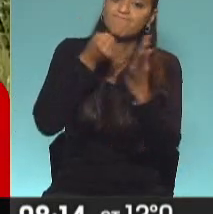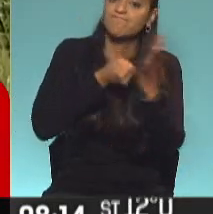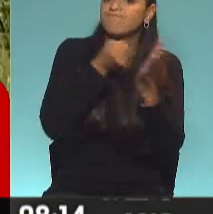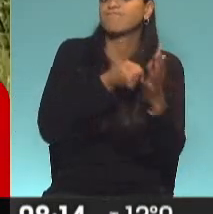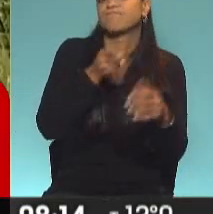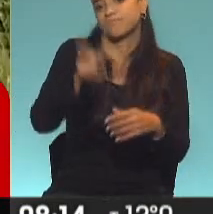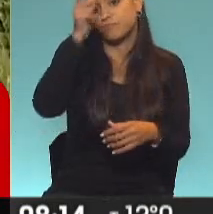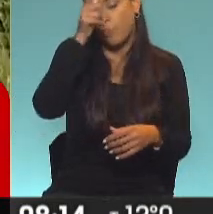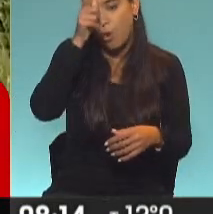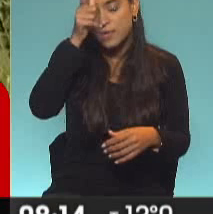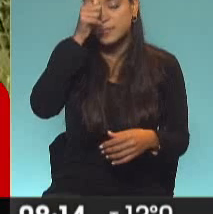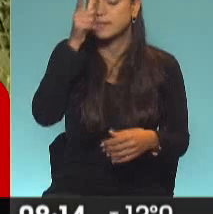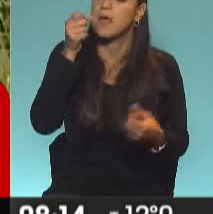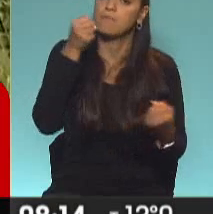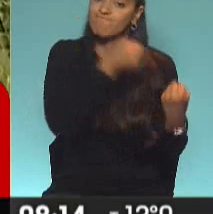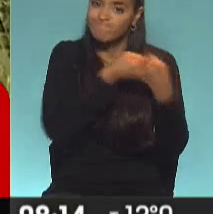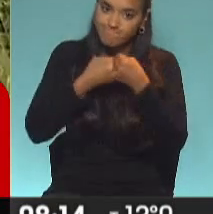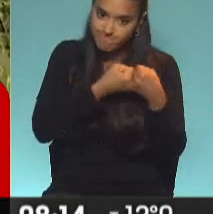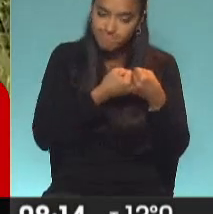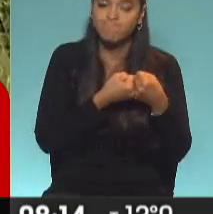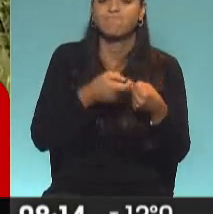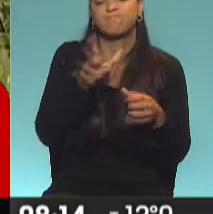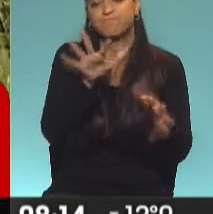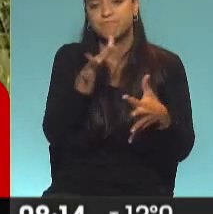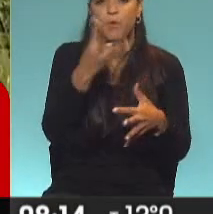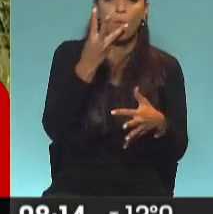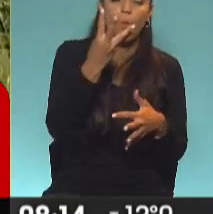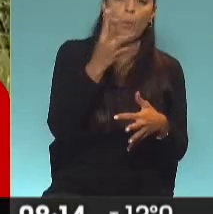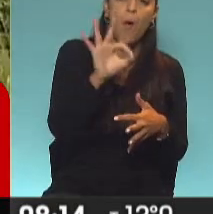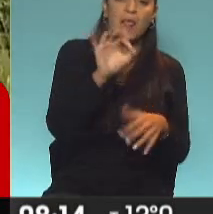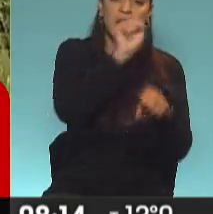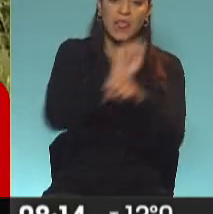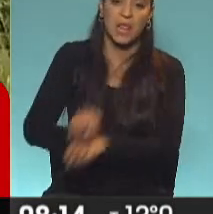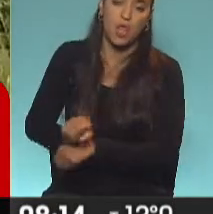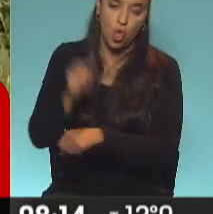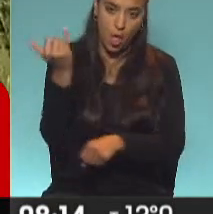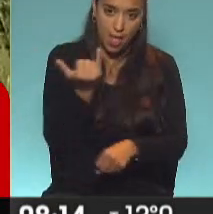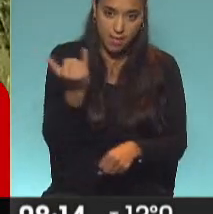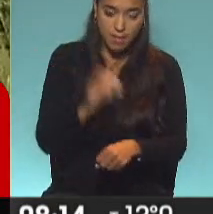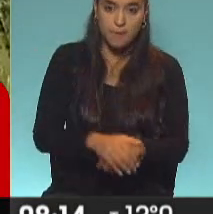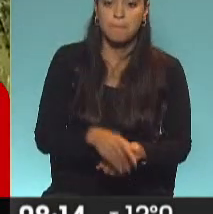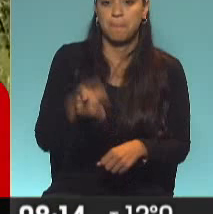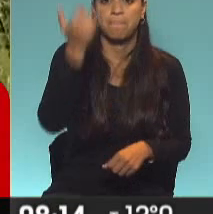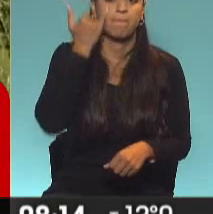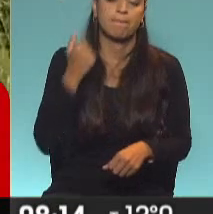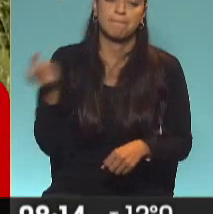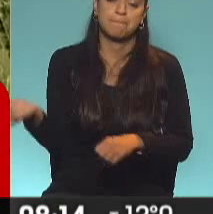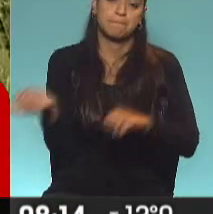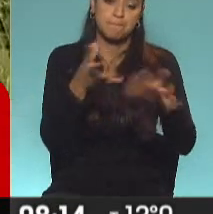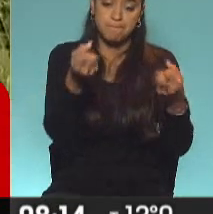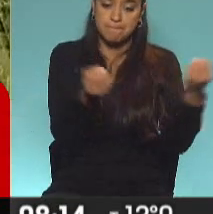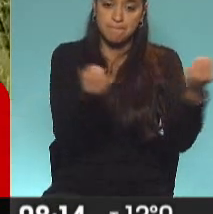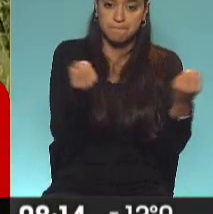los efectivos de la bonaerense. Alrededor de 40 detenidos hubo que fueron subidos a los